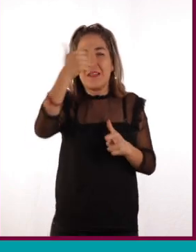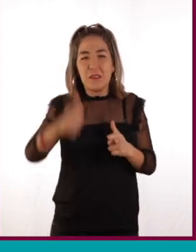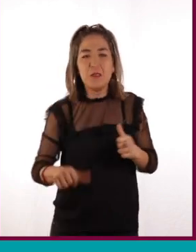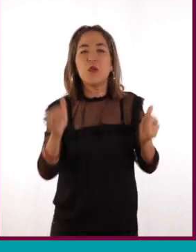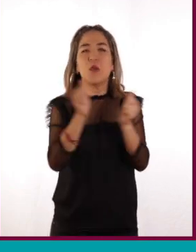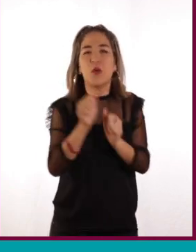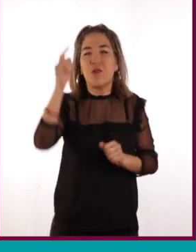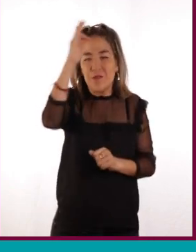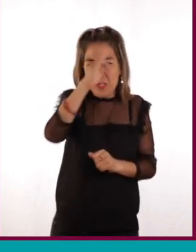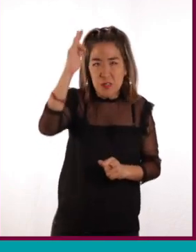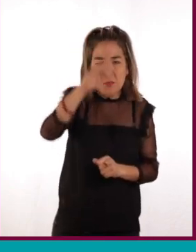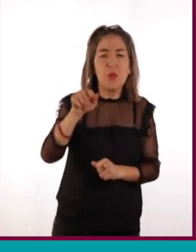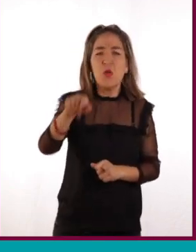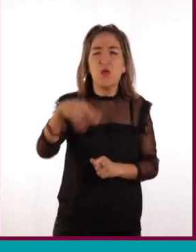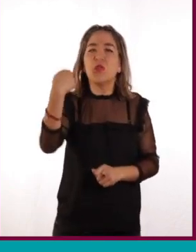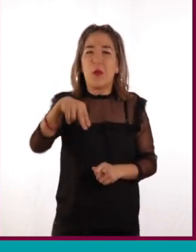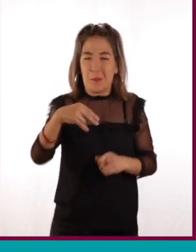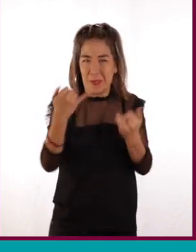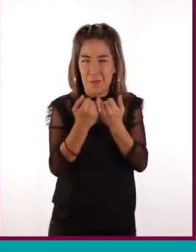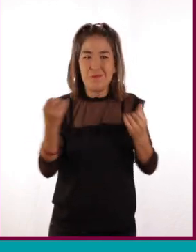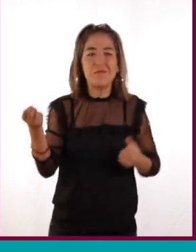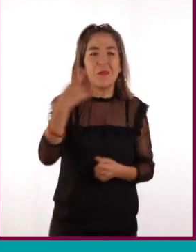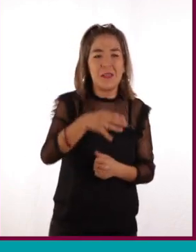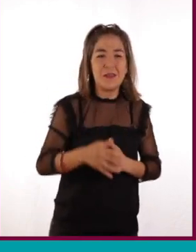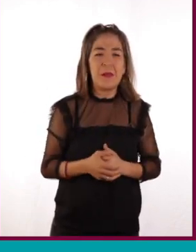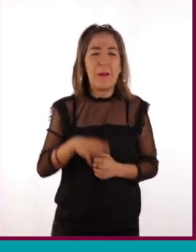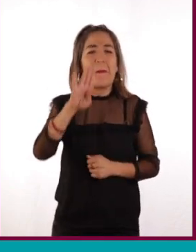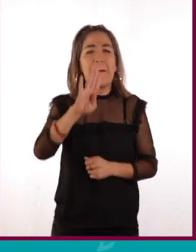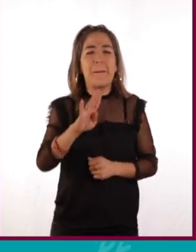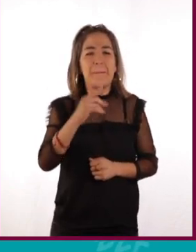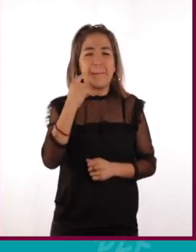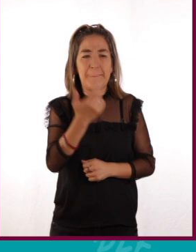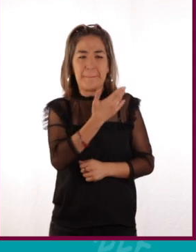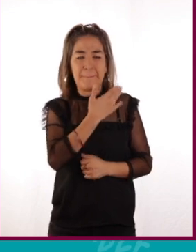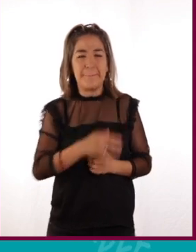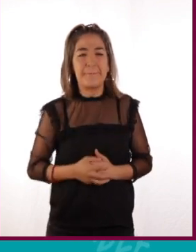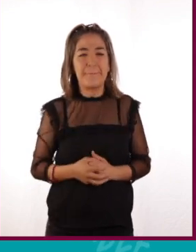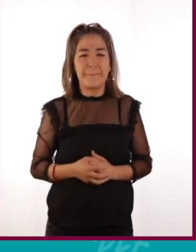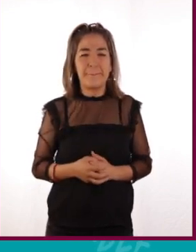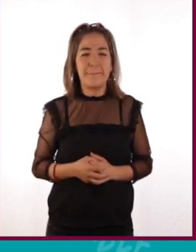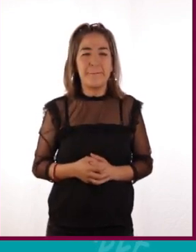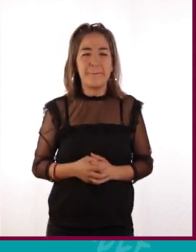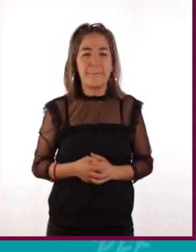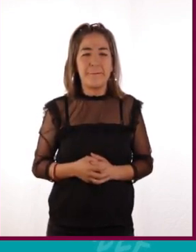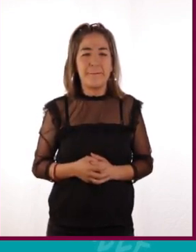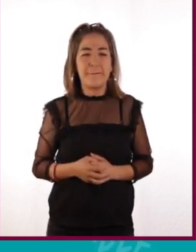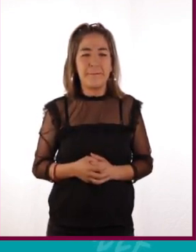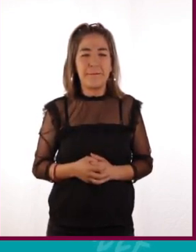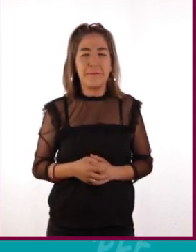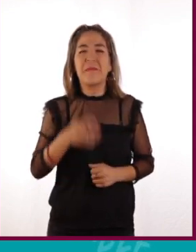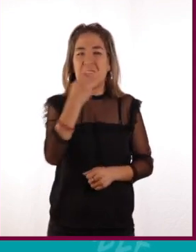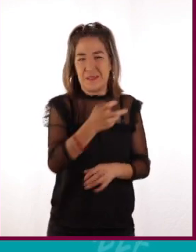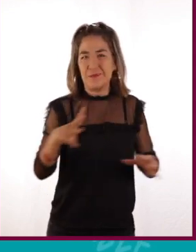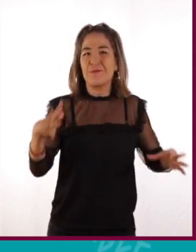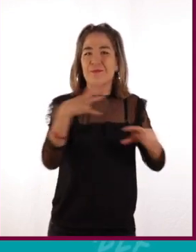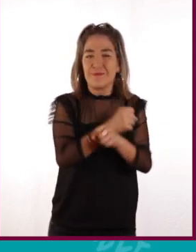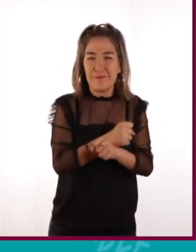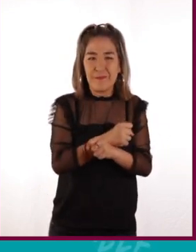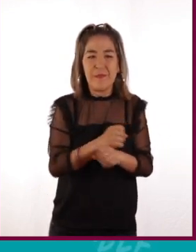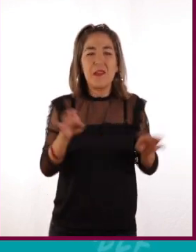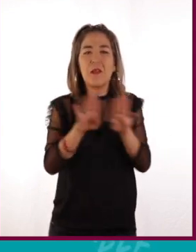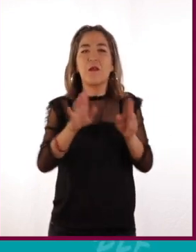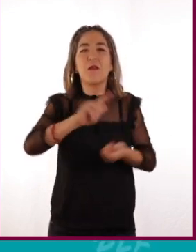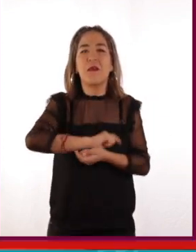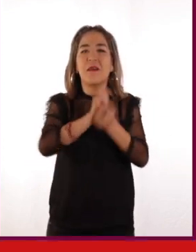una filosófica. El nombre también nos da una pista de esto. Bau significa construcción y Haus significa